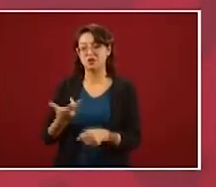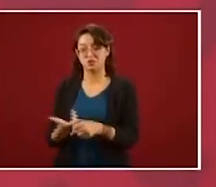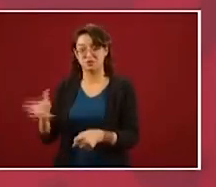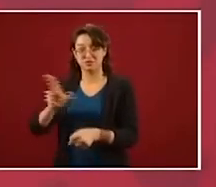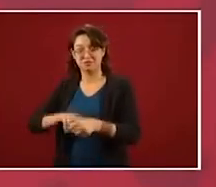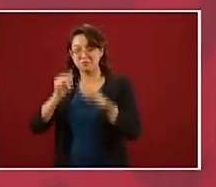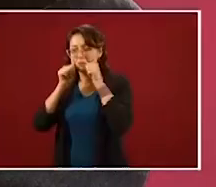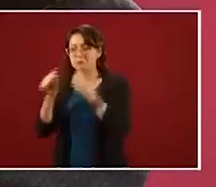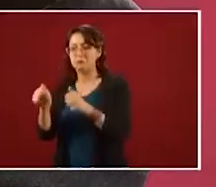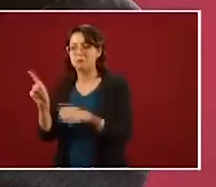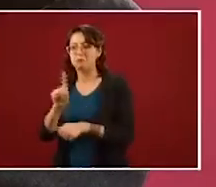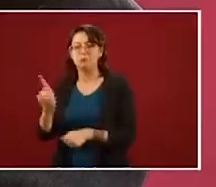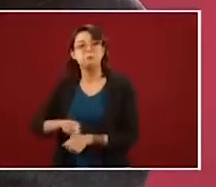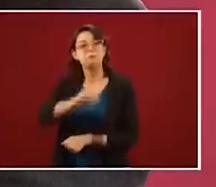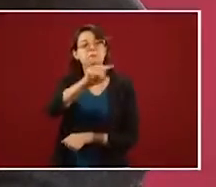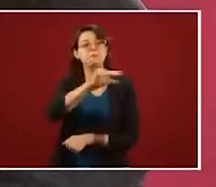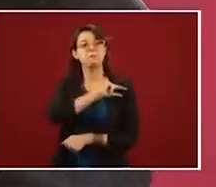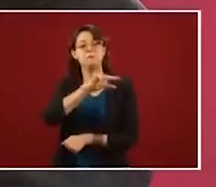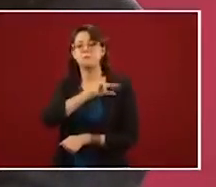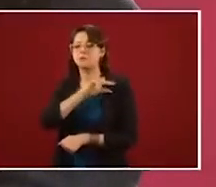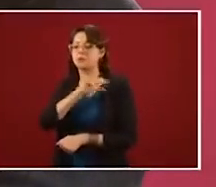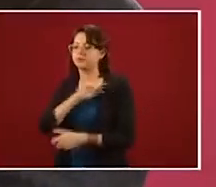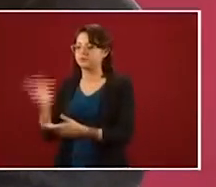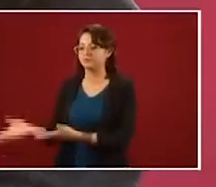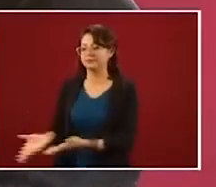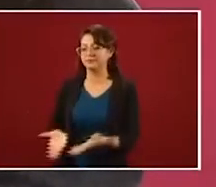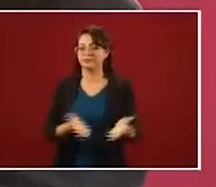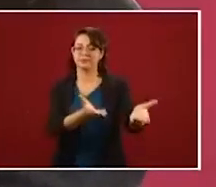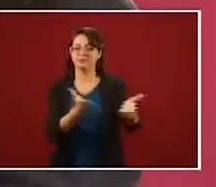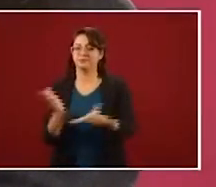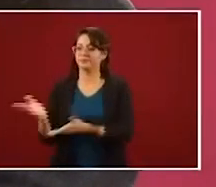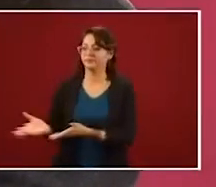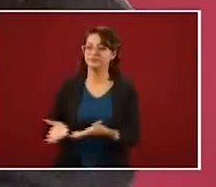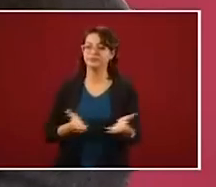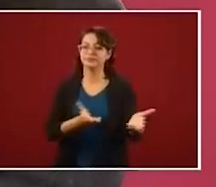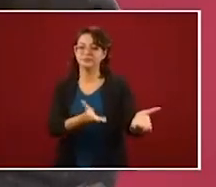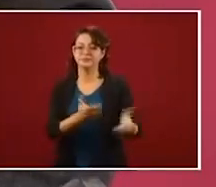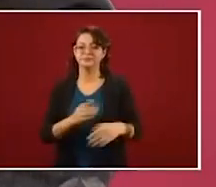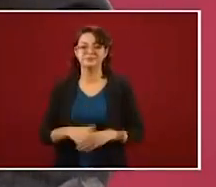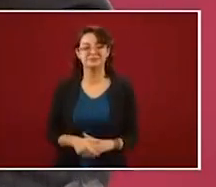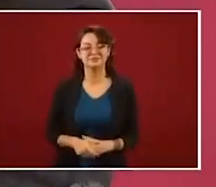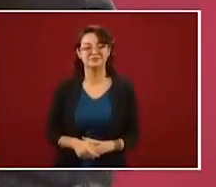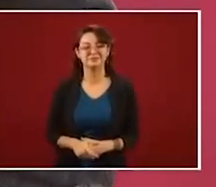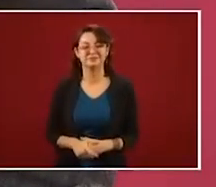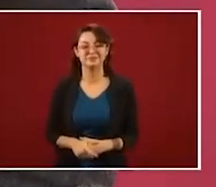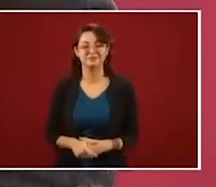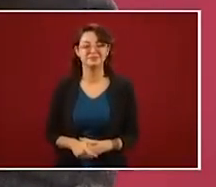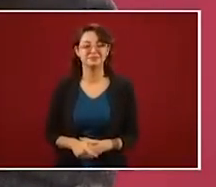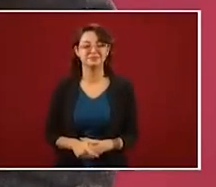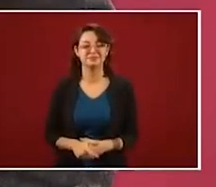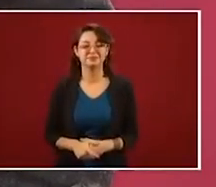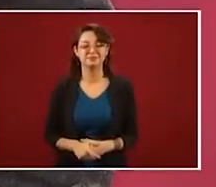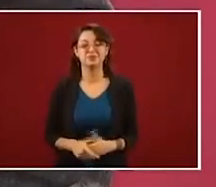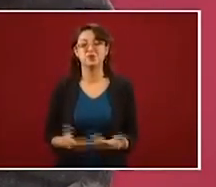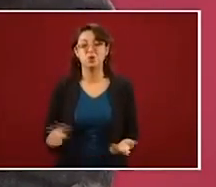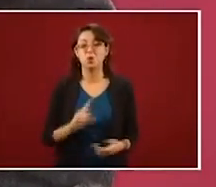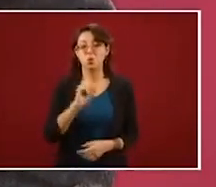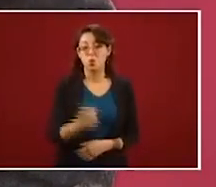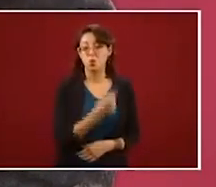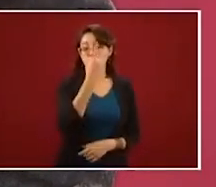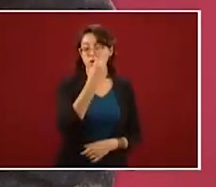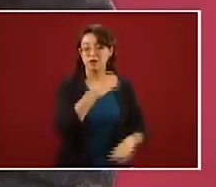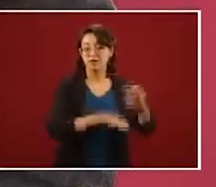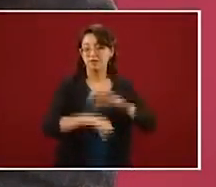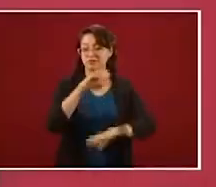cáncer. Una empresa era la que abastecía, una sola empresa